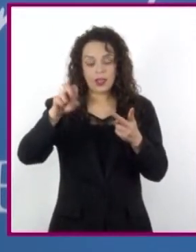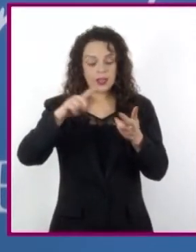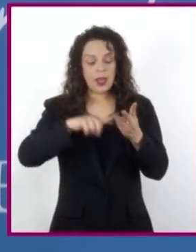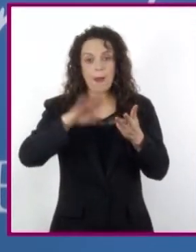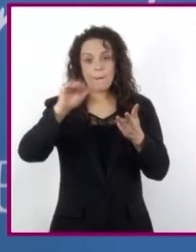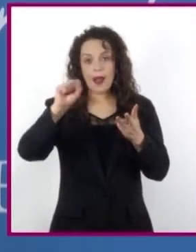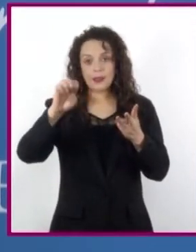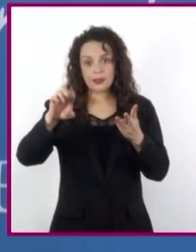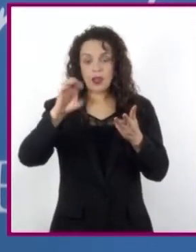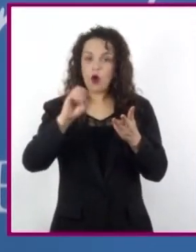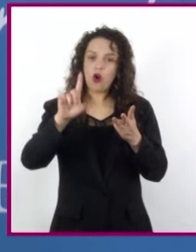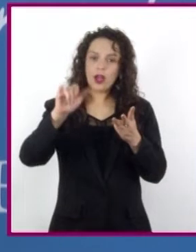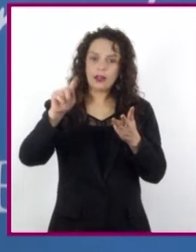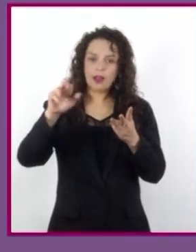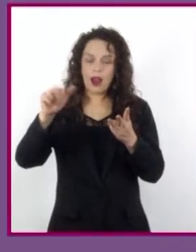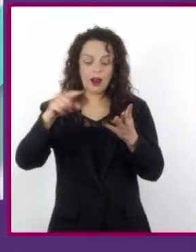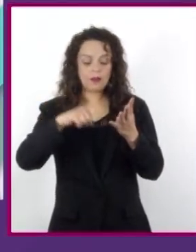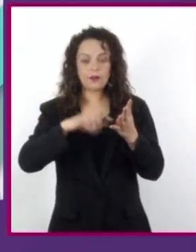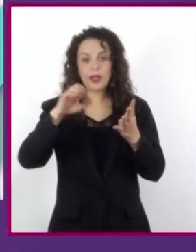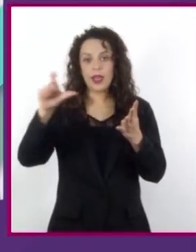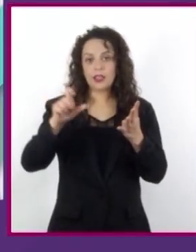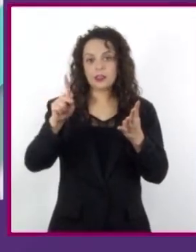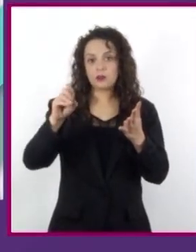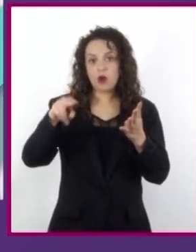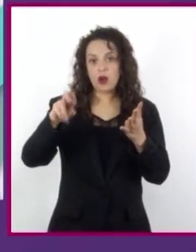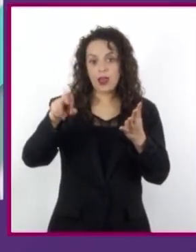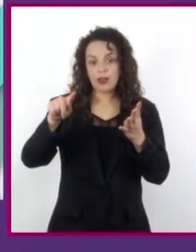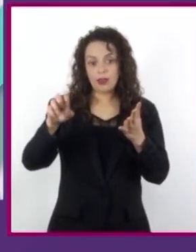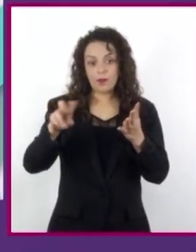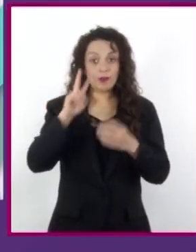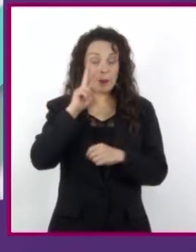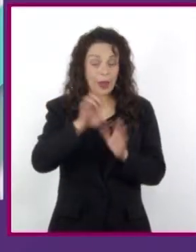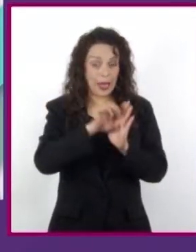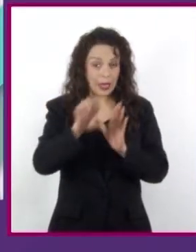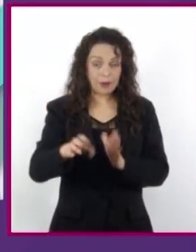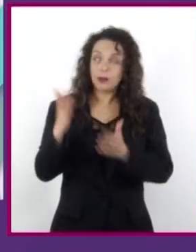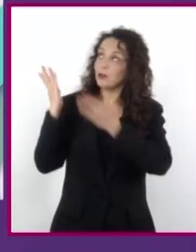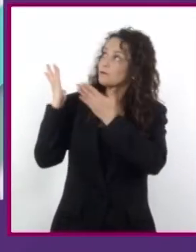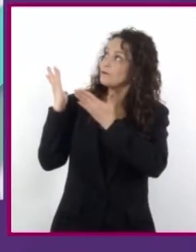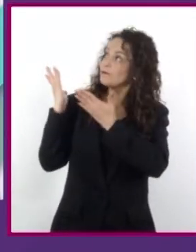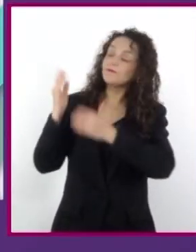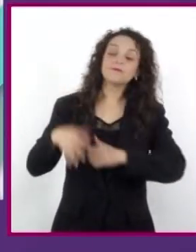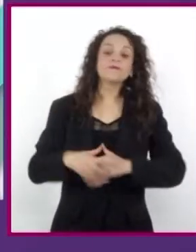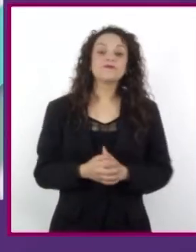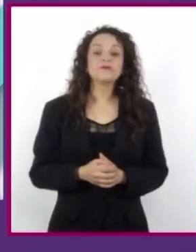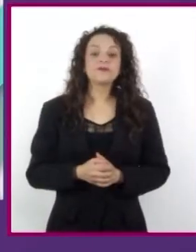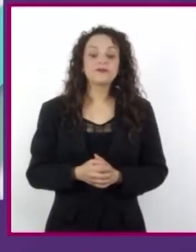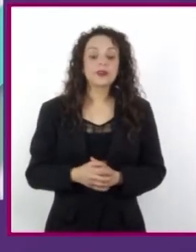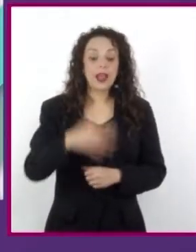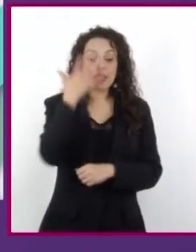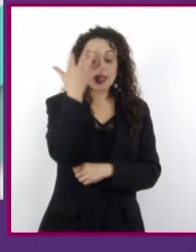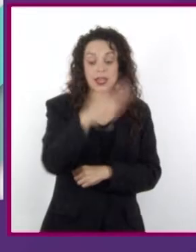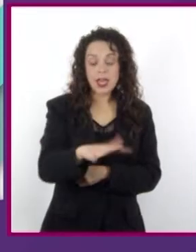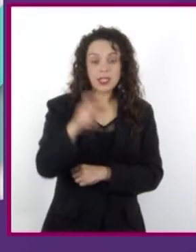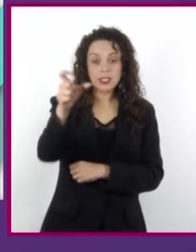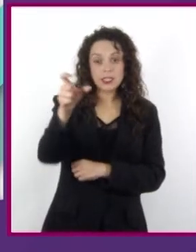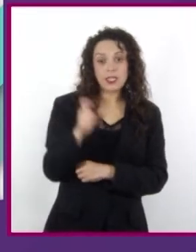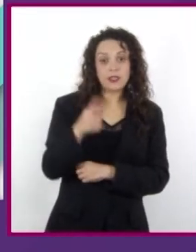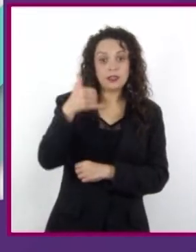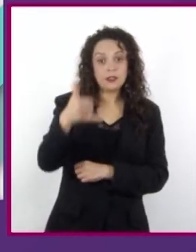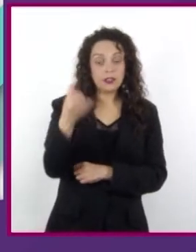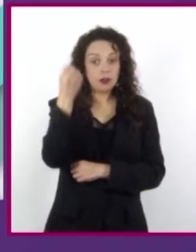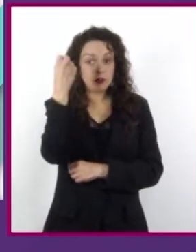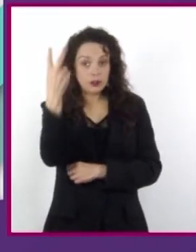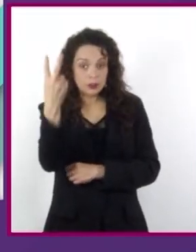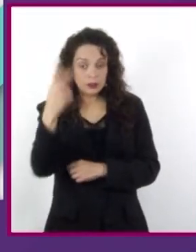o literal y el exponente. Veamos un ejemplo. Para 10xy al cuadrado,